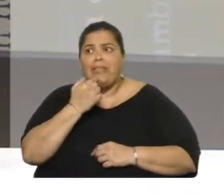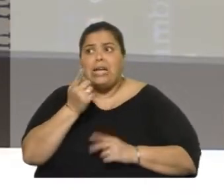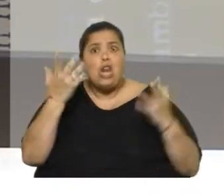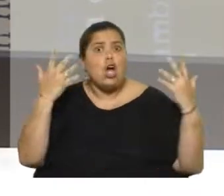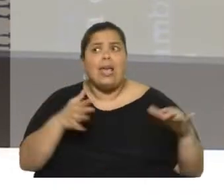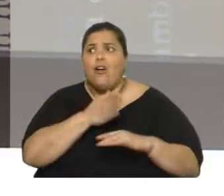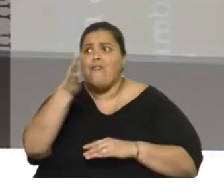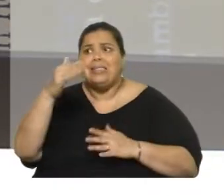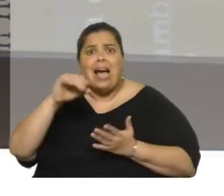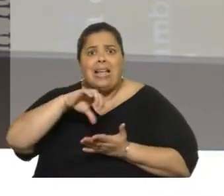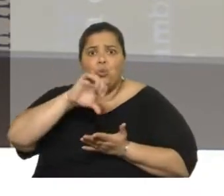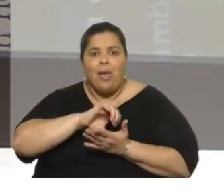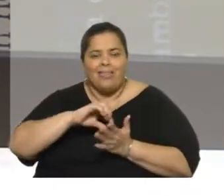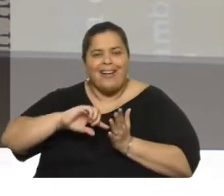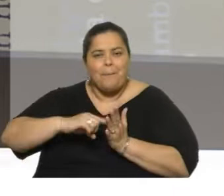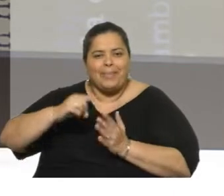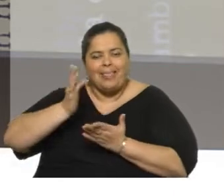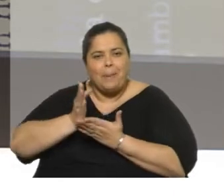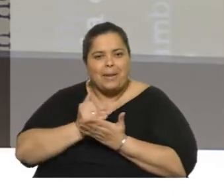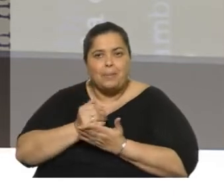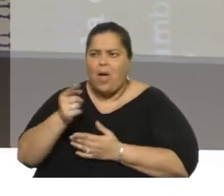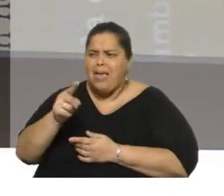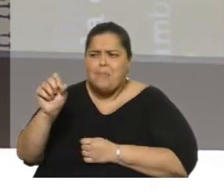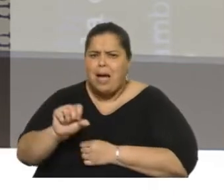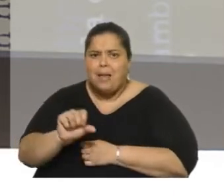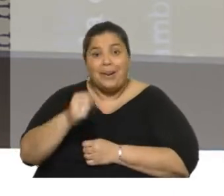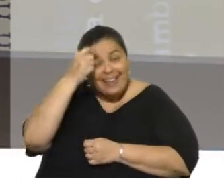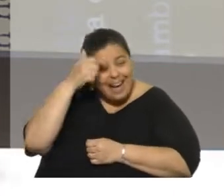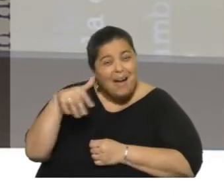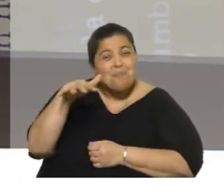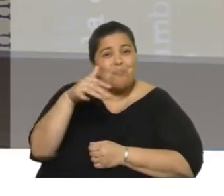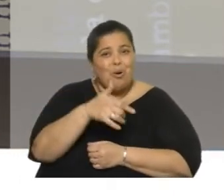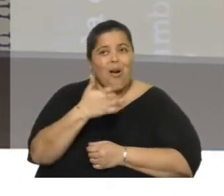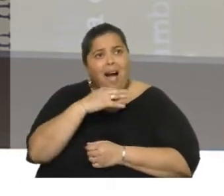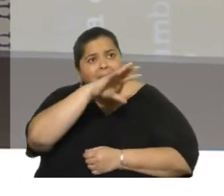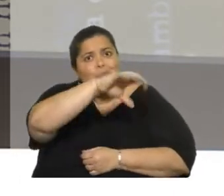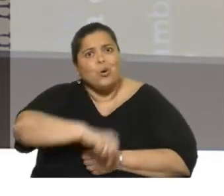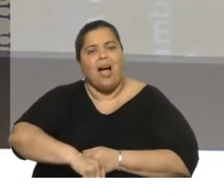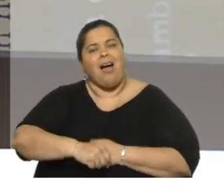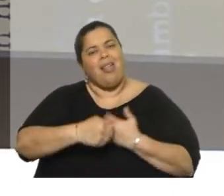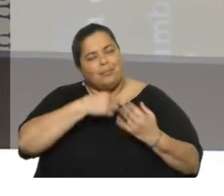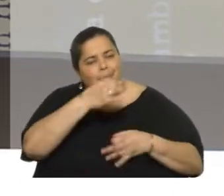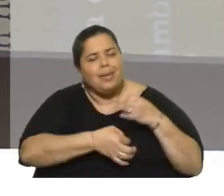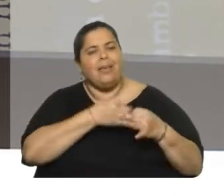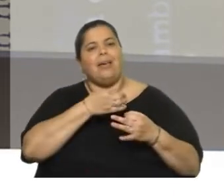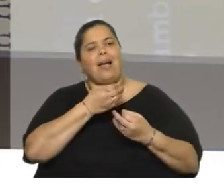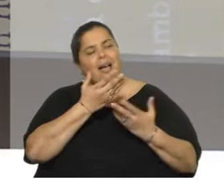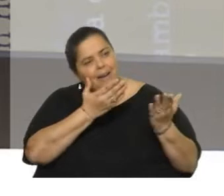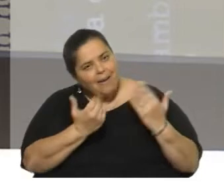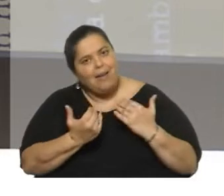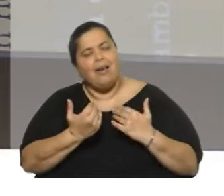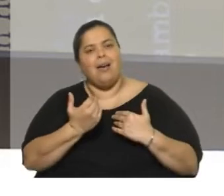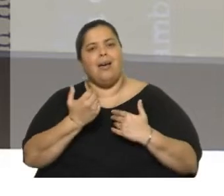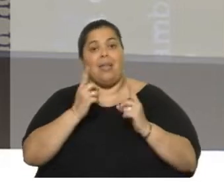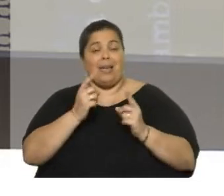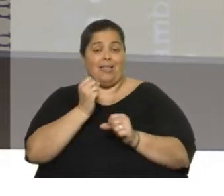capital departamental, claro, de pronto, ¿no? Porque ahí no le va a ir bien, no le va... Y hemos tenido que hacer ese tipo de trabajo, porque también hay un trabajo con